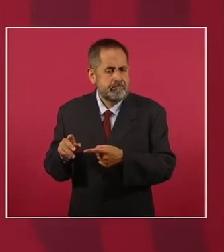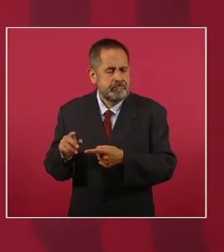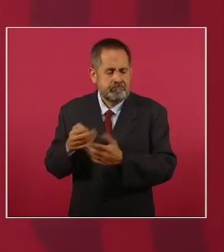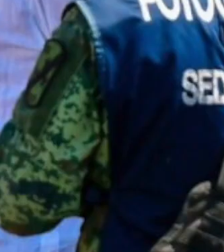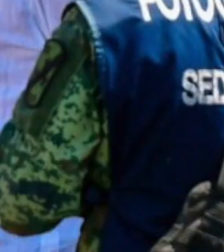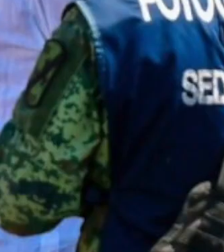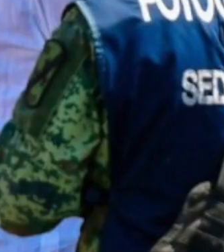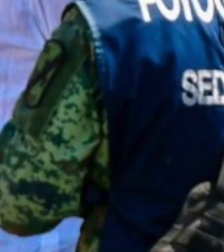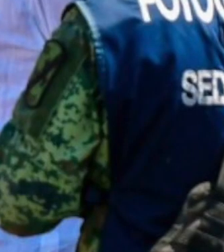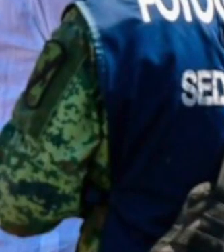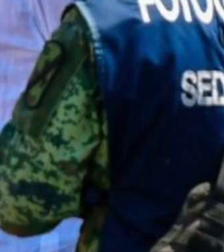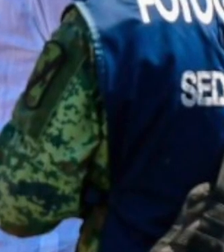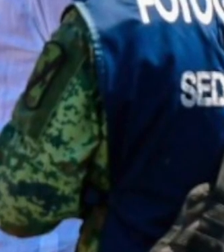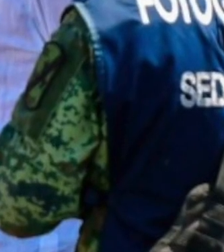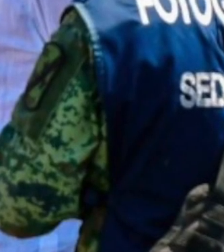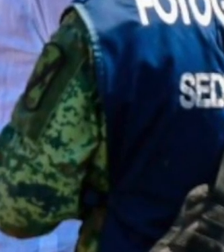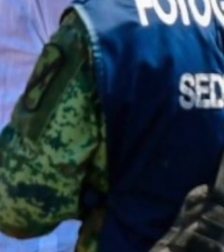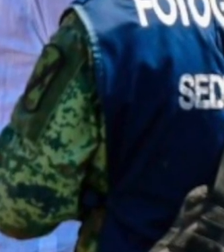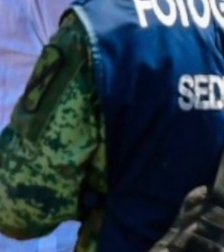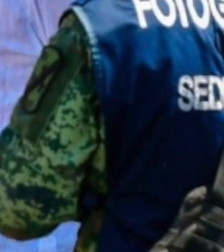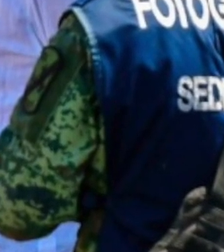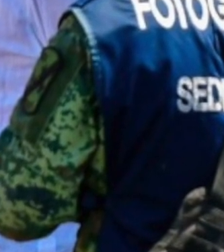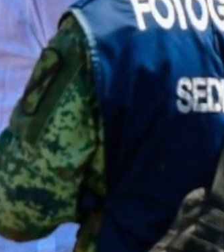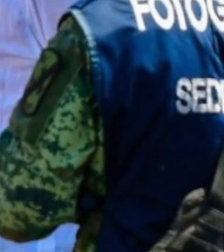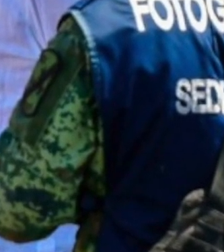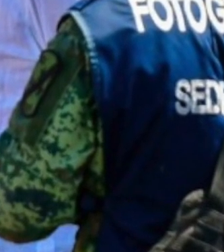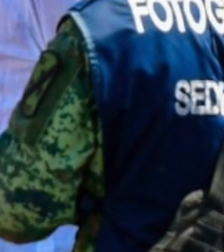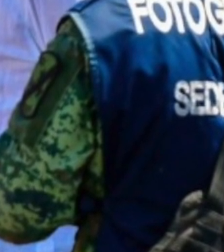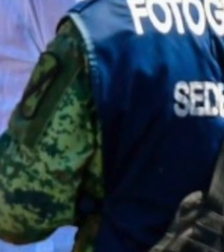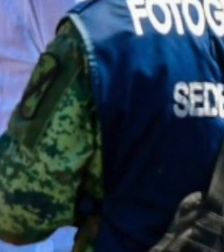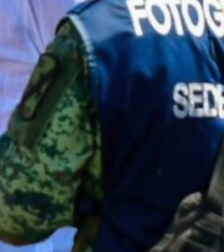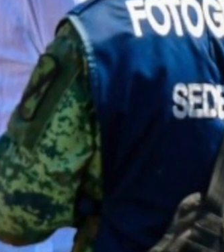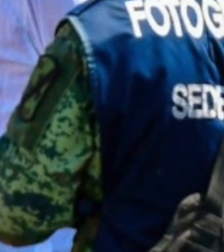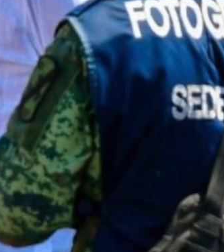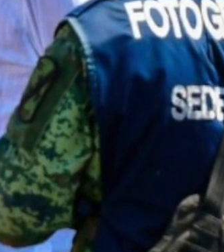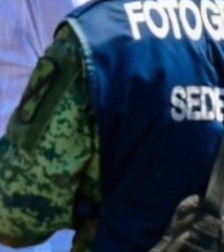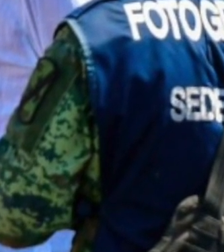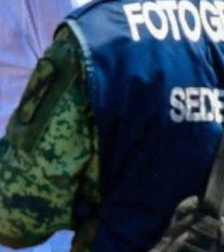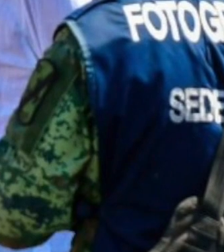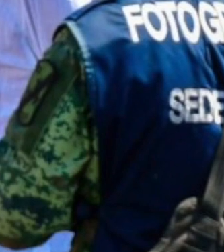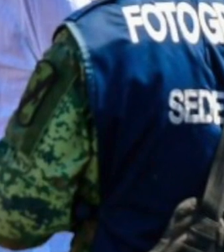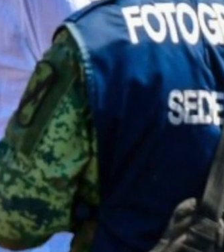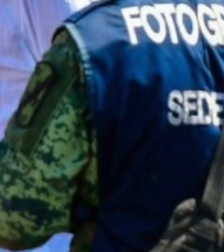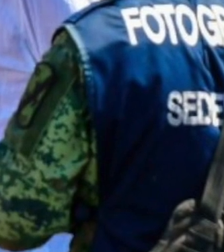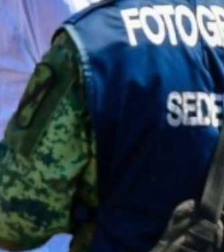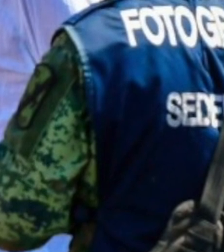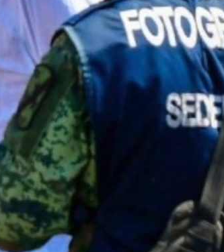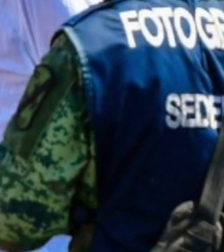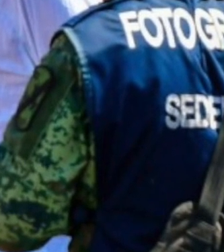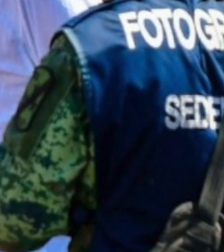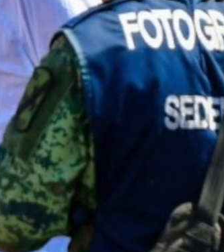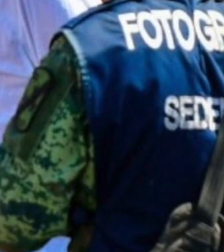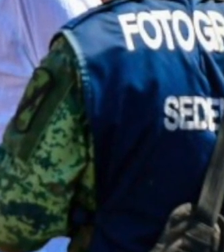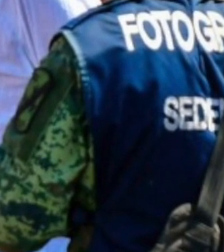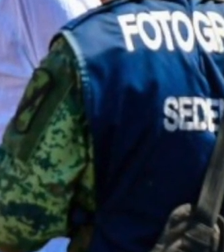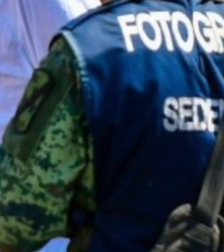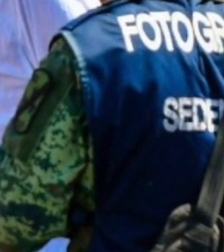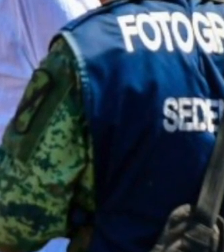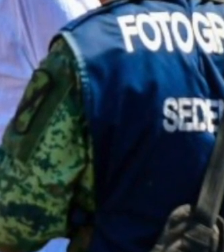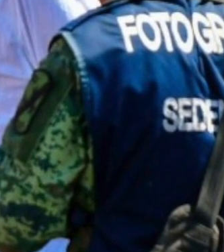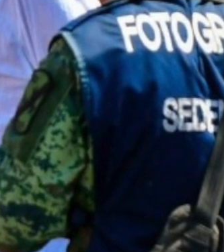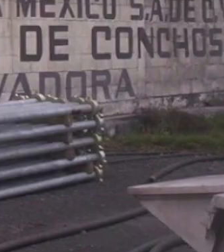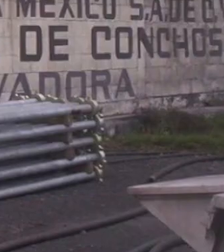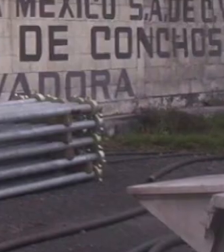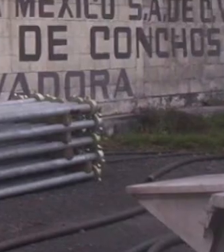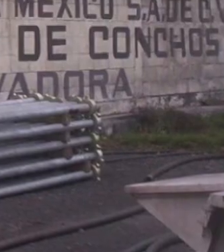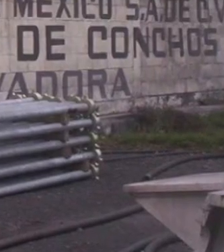heroica. El Ejecutivo Federal detalló que los pasos a seguir en este caso son, primero, asegurar el rescate